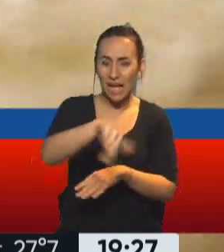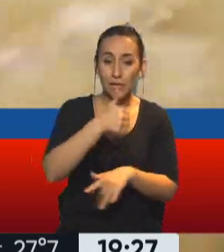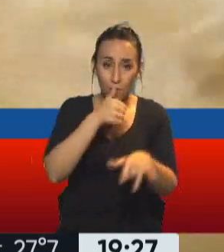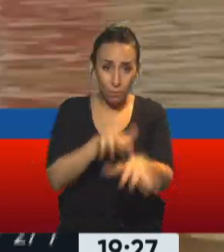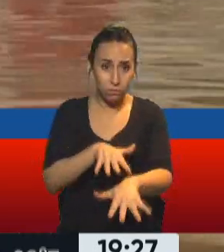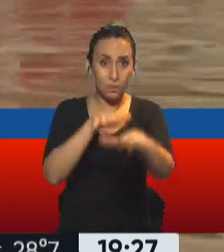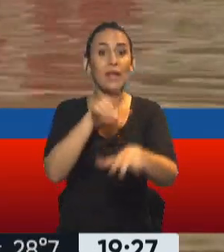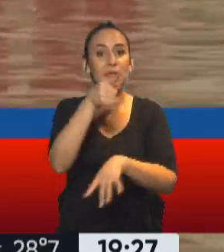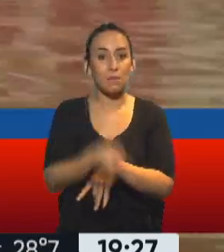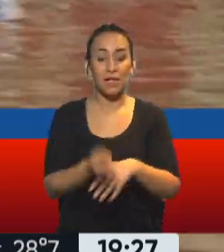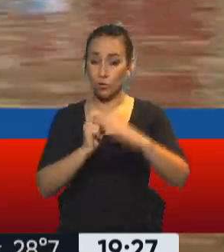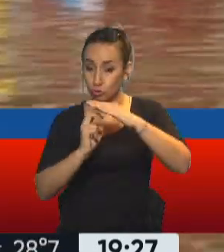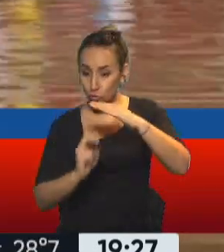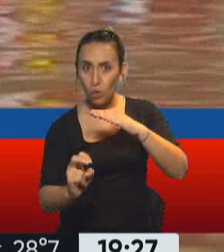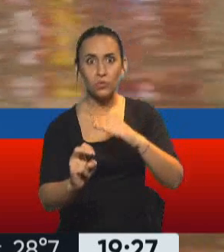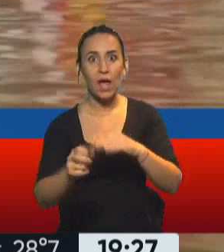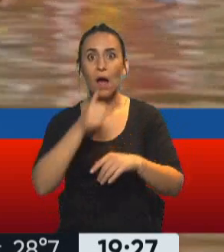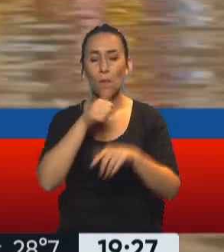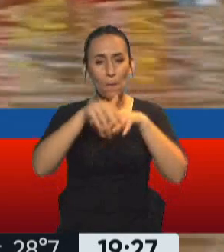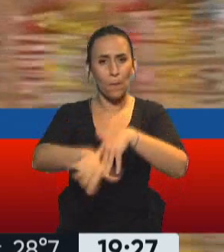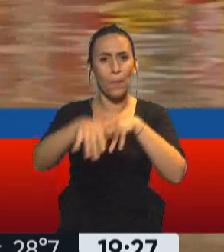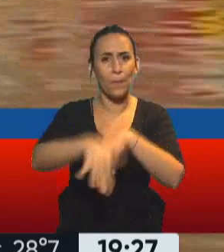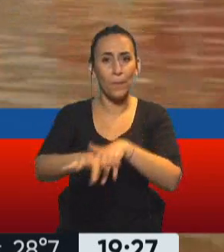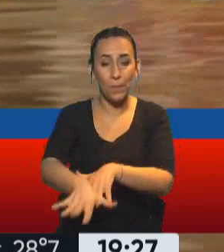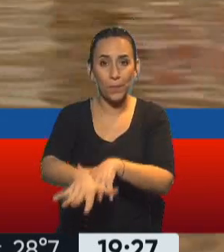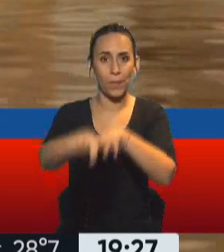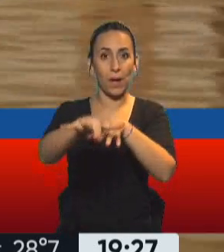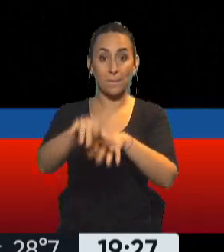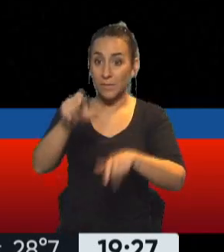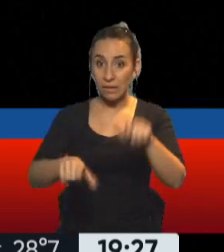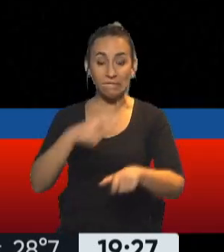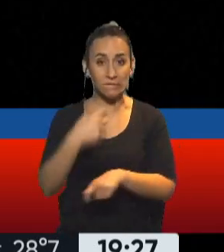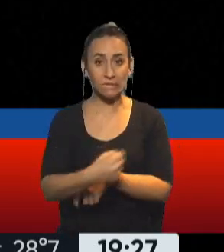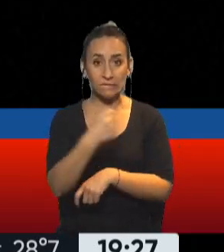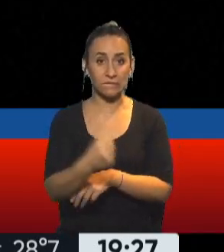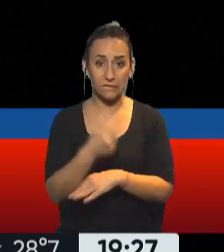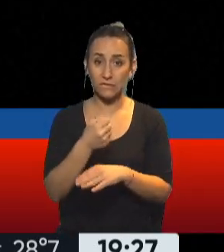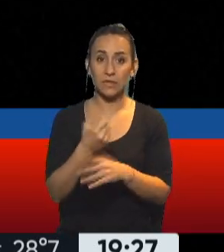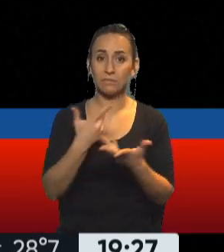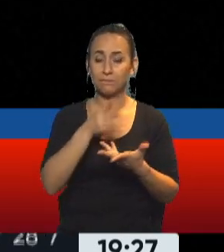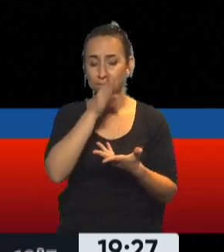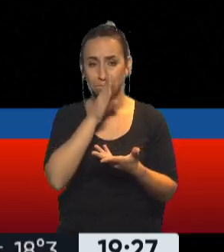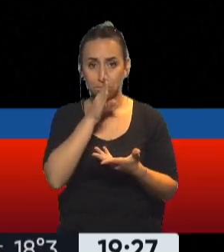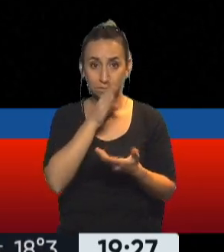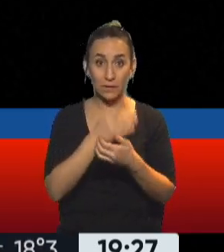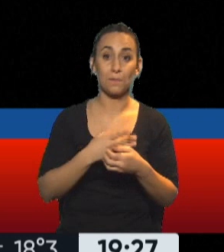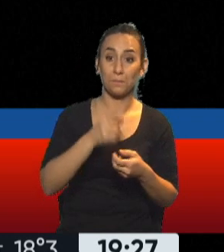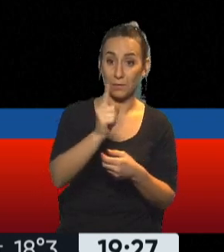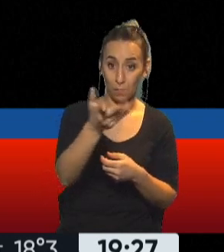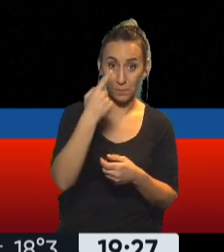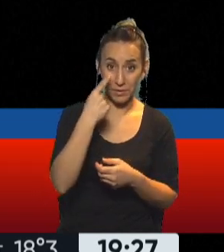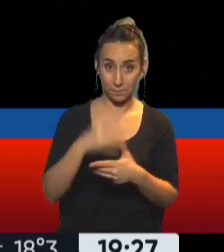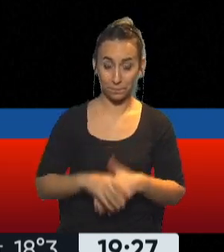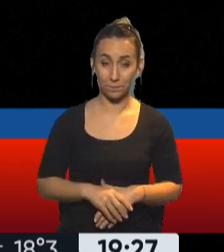incluso, se hicieron virales algunas imágenes en donde la gente trataba de, con paciencia, mira, ahí están.